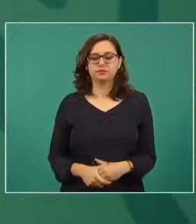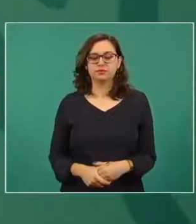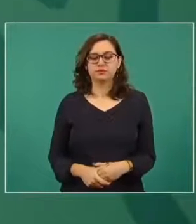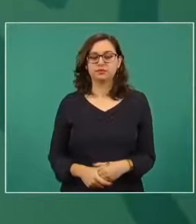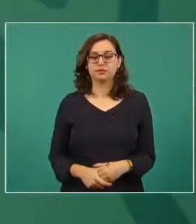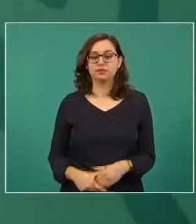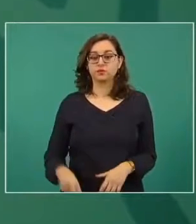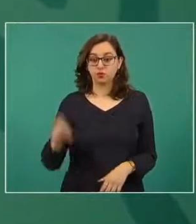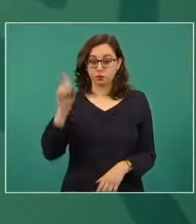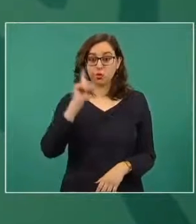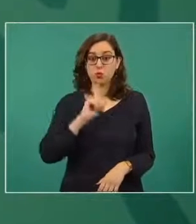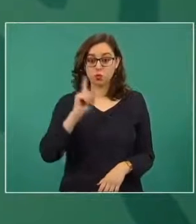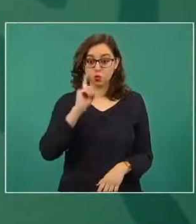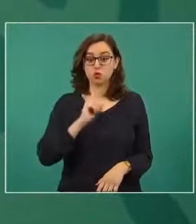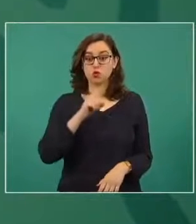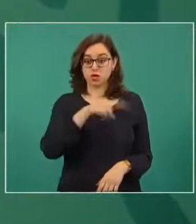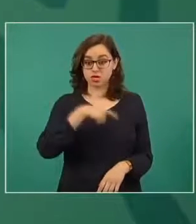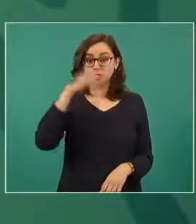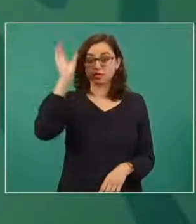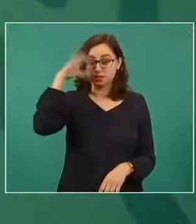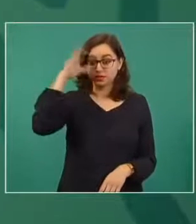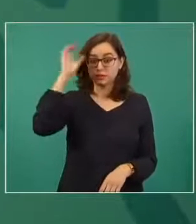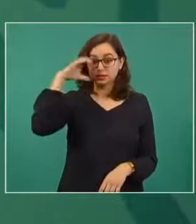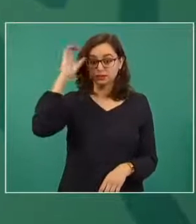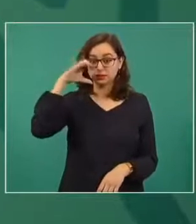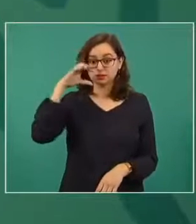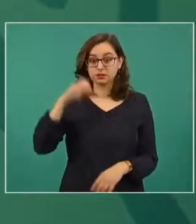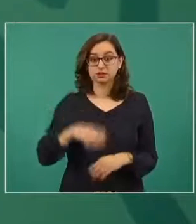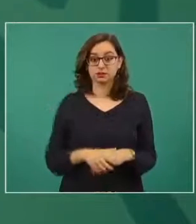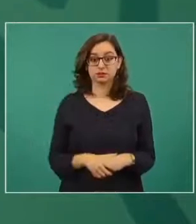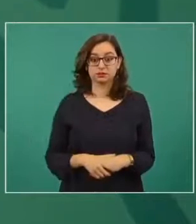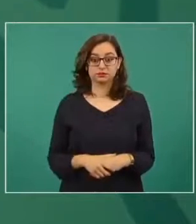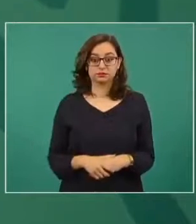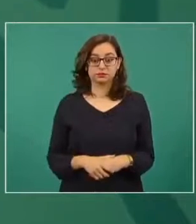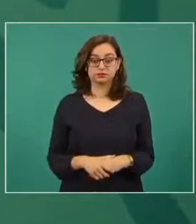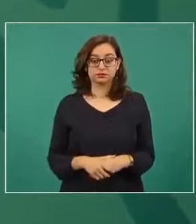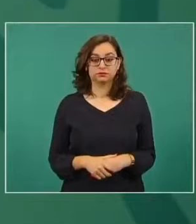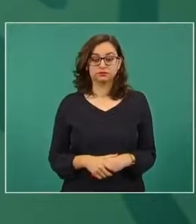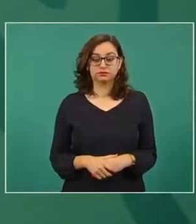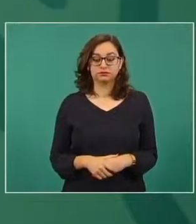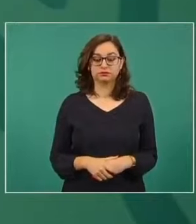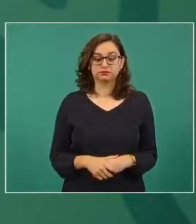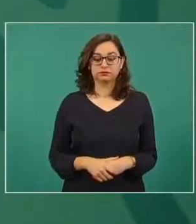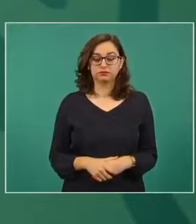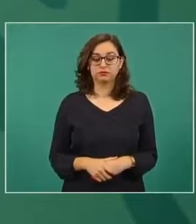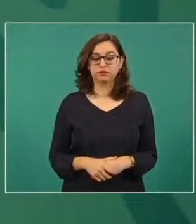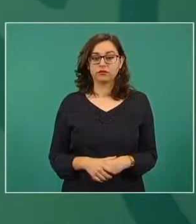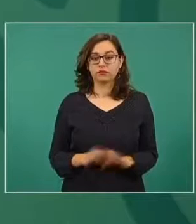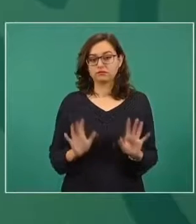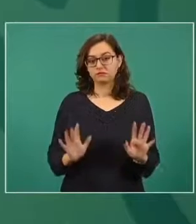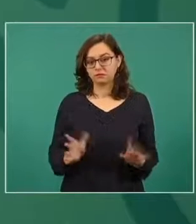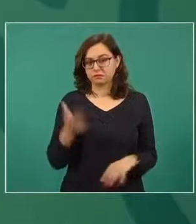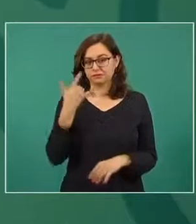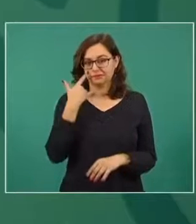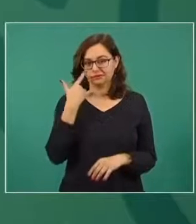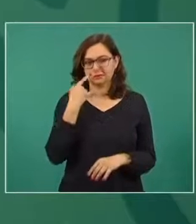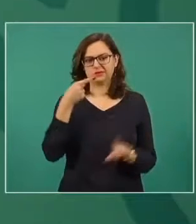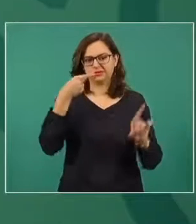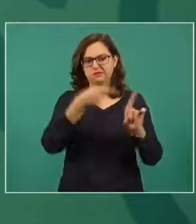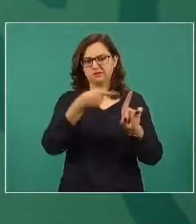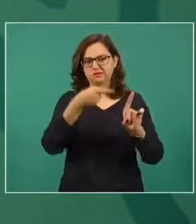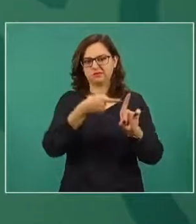Es una científica. Nada más para tener los antecedentes,